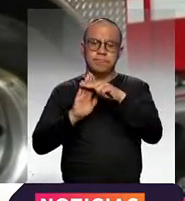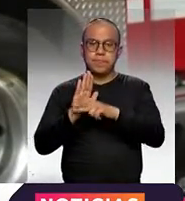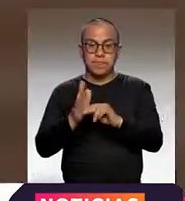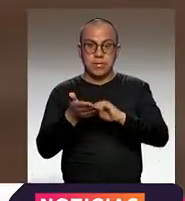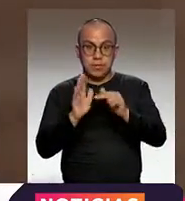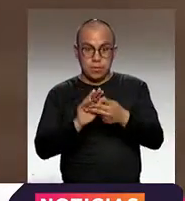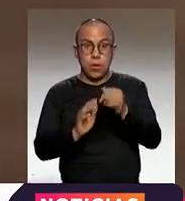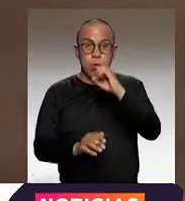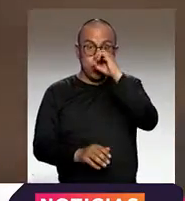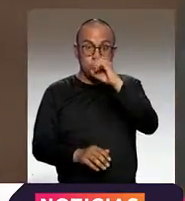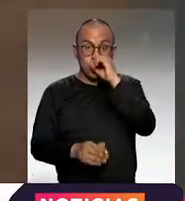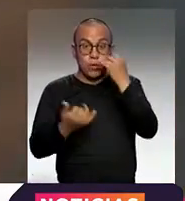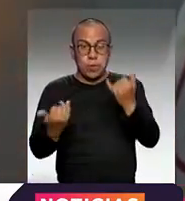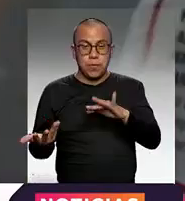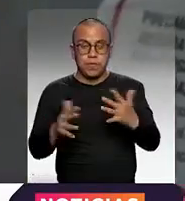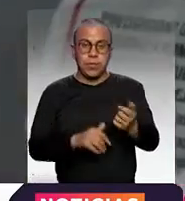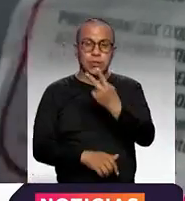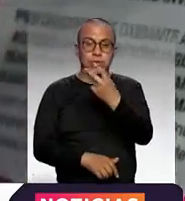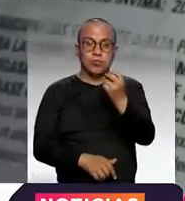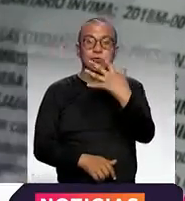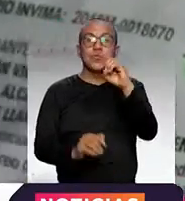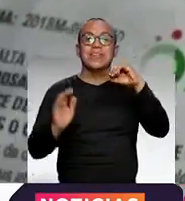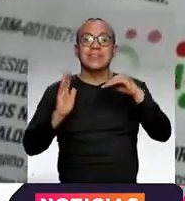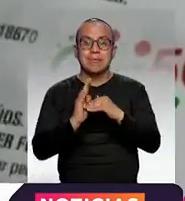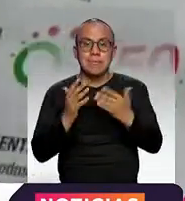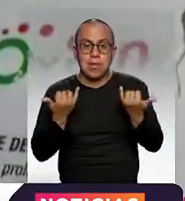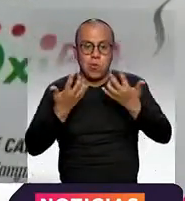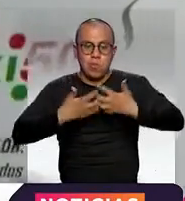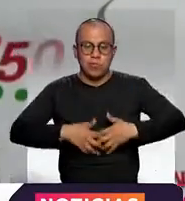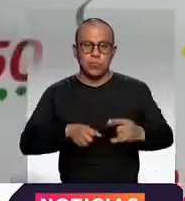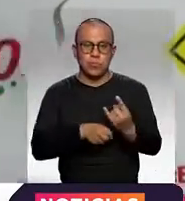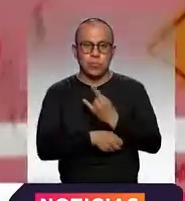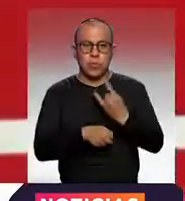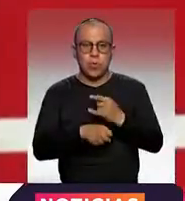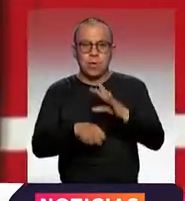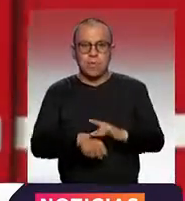medicamento. En Bogotá, cerca de 250 mil pacientes utilizan cilindros de oxígeno medicinal en casa.